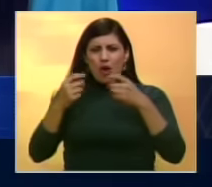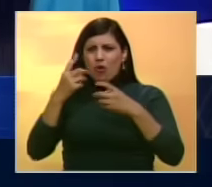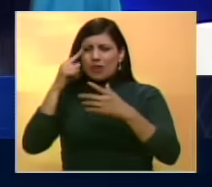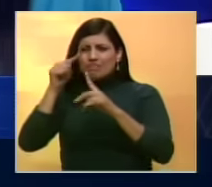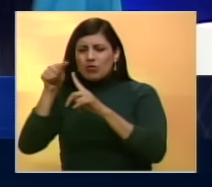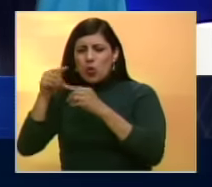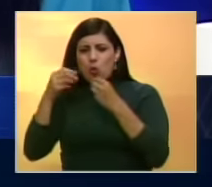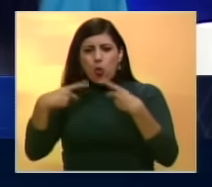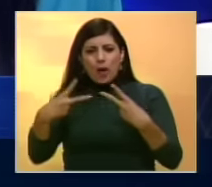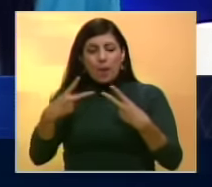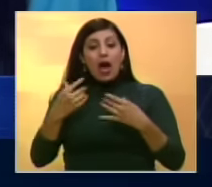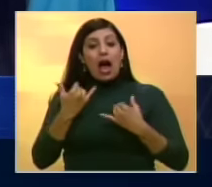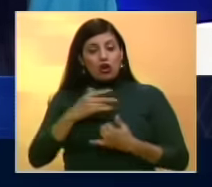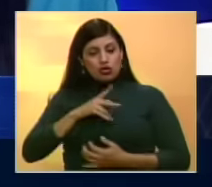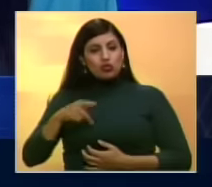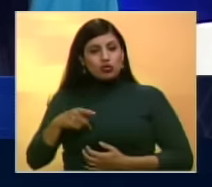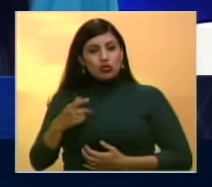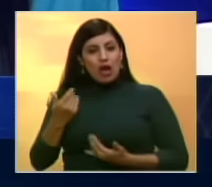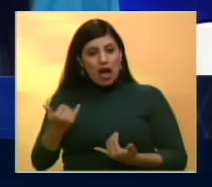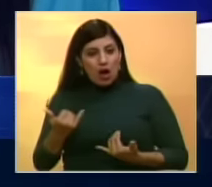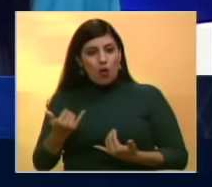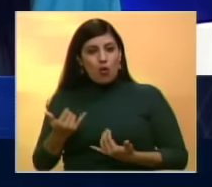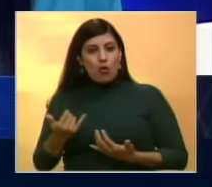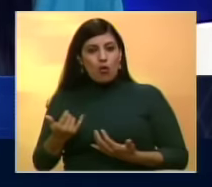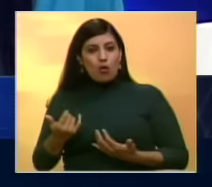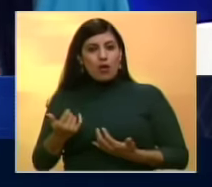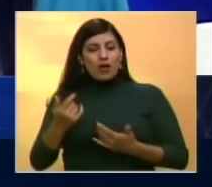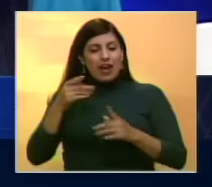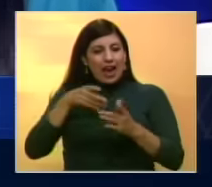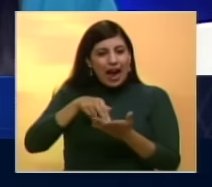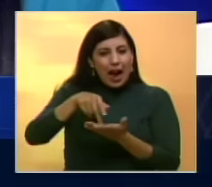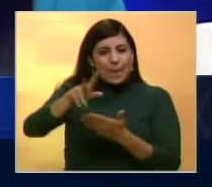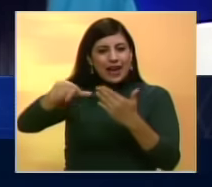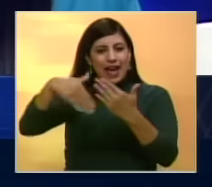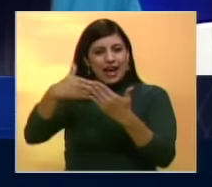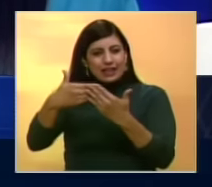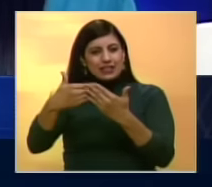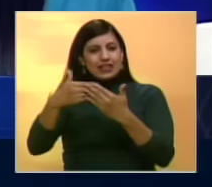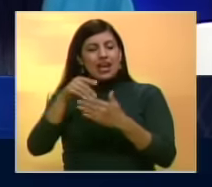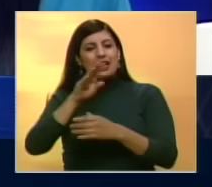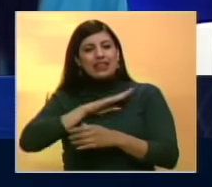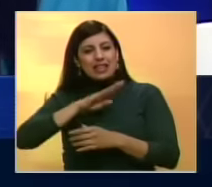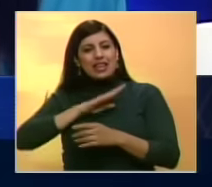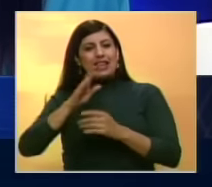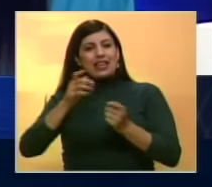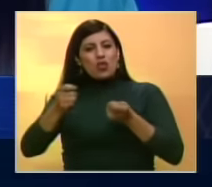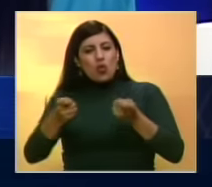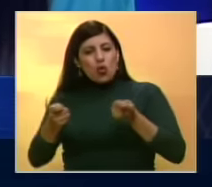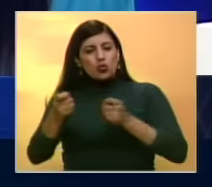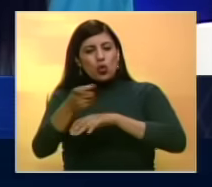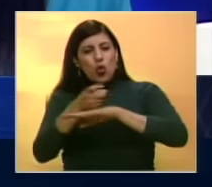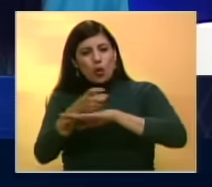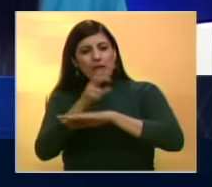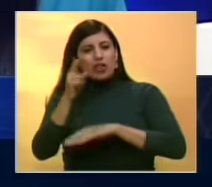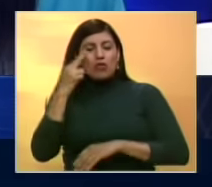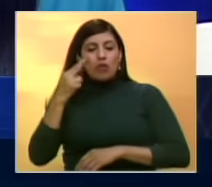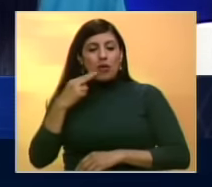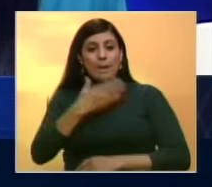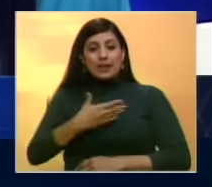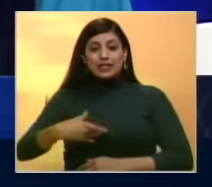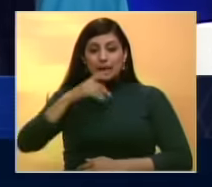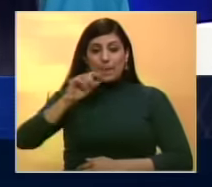alternativas y yo creo que ahí es donde está el el la la la ruta a seguir ahí es donde está tomando las medidas el gobierno bolivariano el presidente